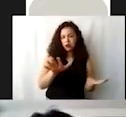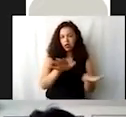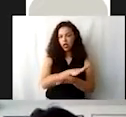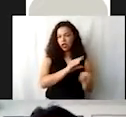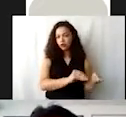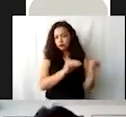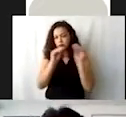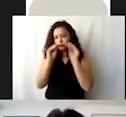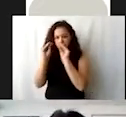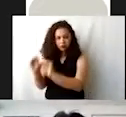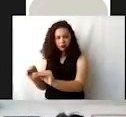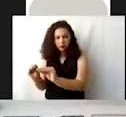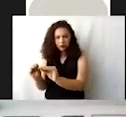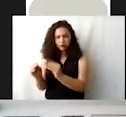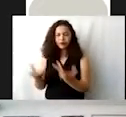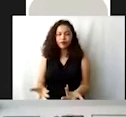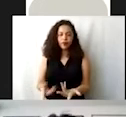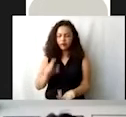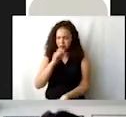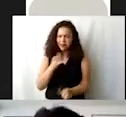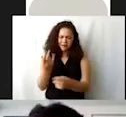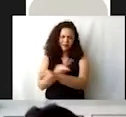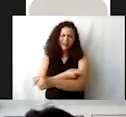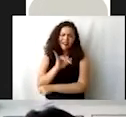porque esto también a veces se da,